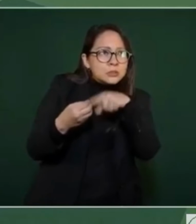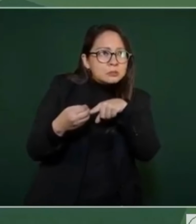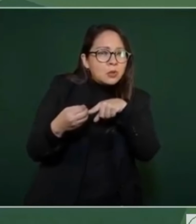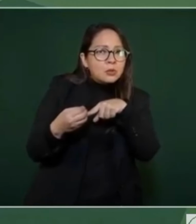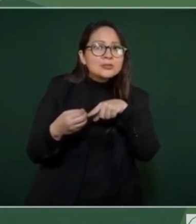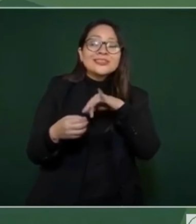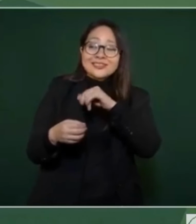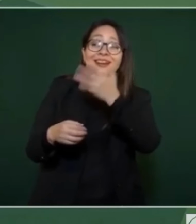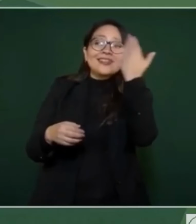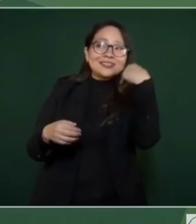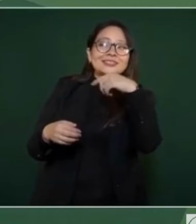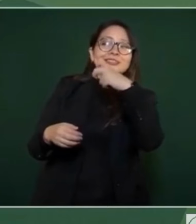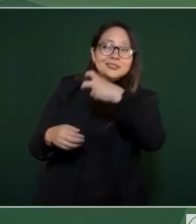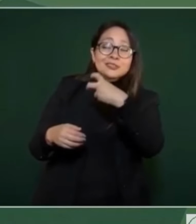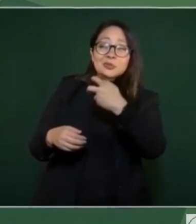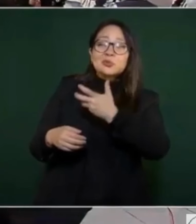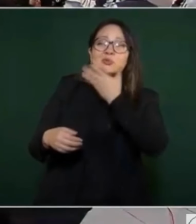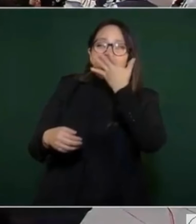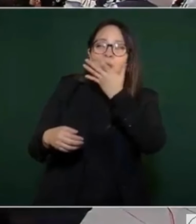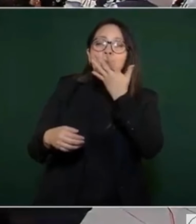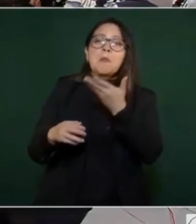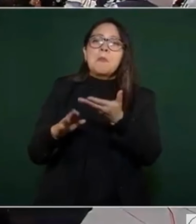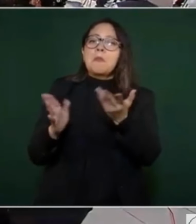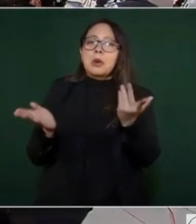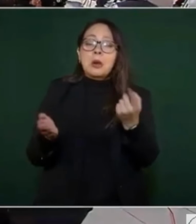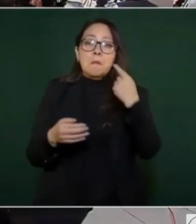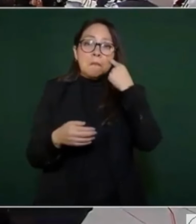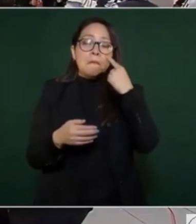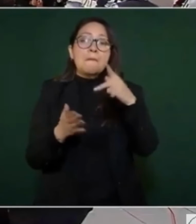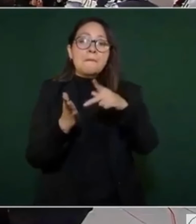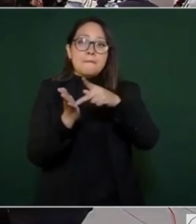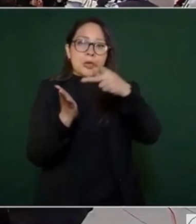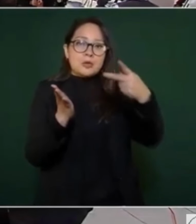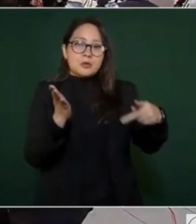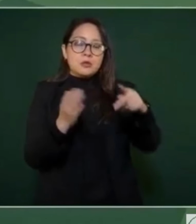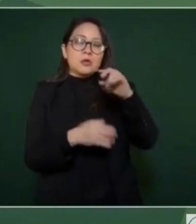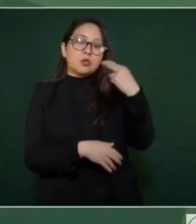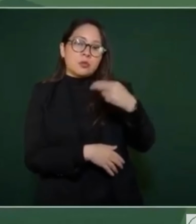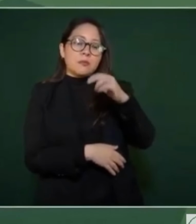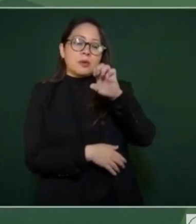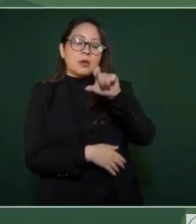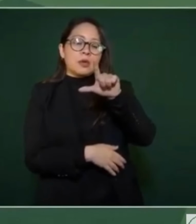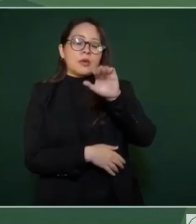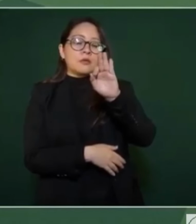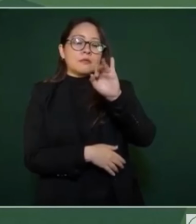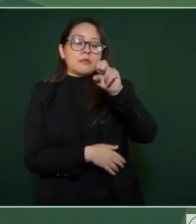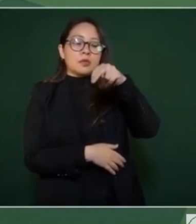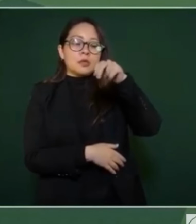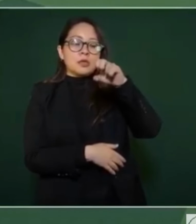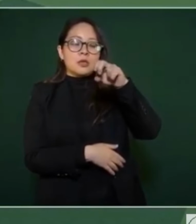El dueño del periódico El Financiero.